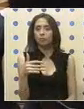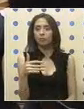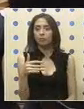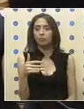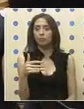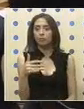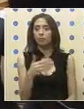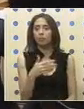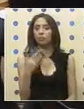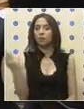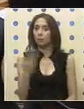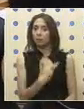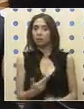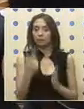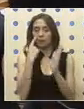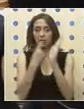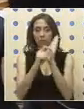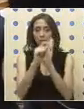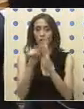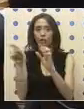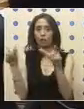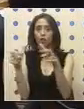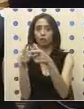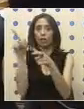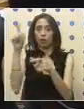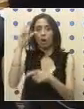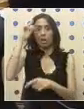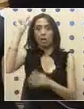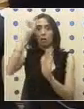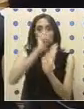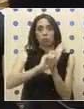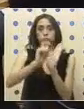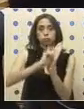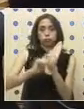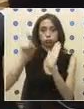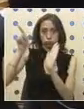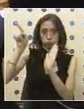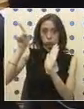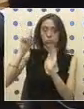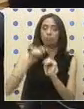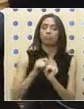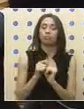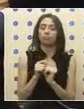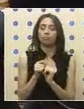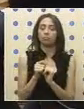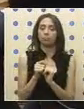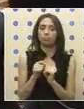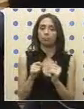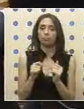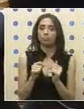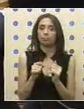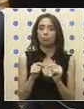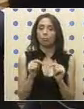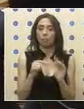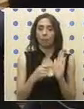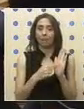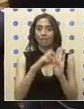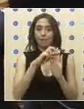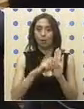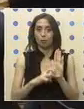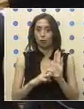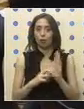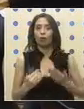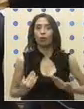Presidente, reconocer en el Consejo su autoría. Y es que, si bien se ha entregado por medio de este proyecto